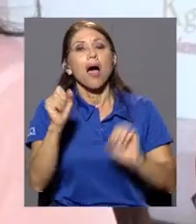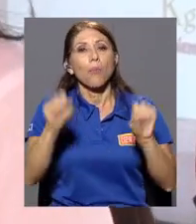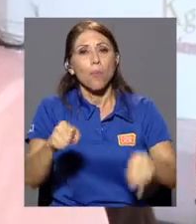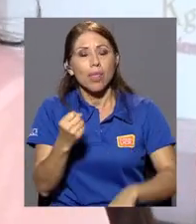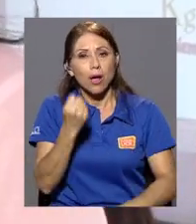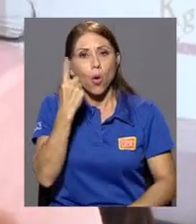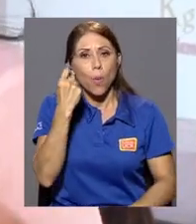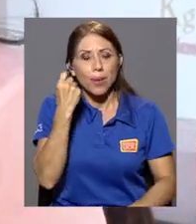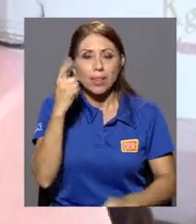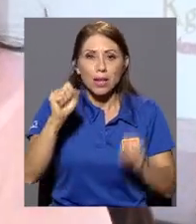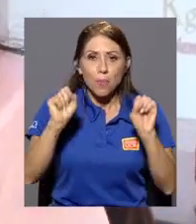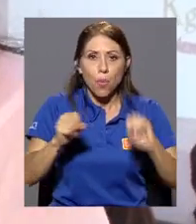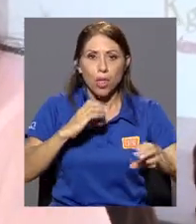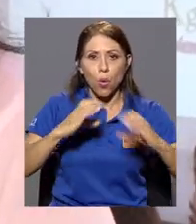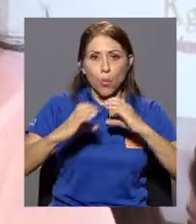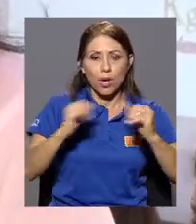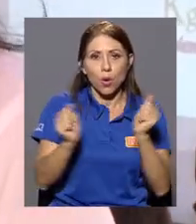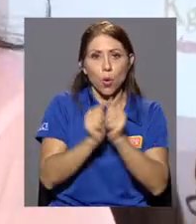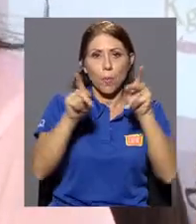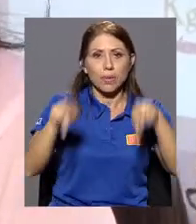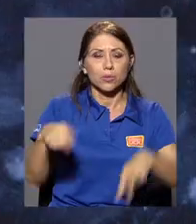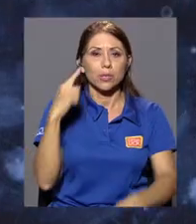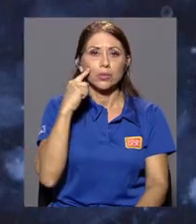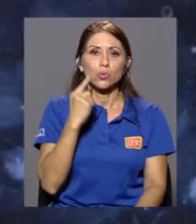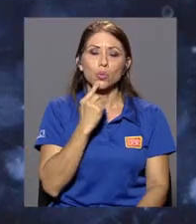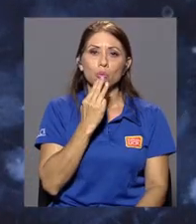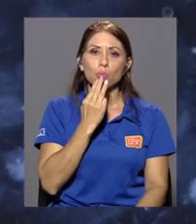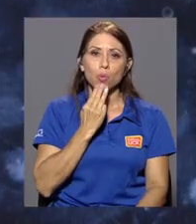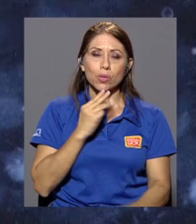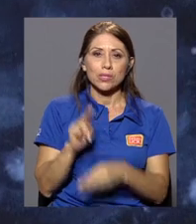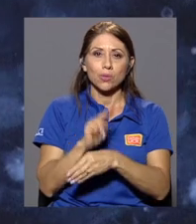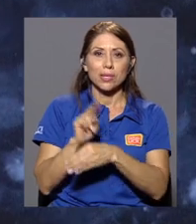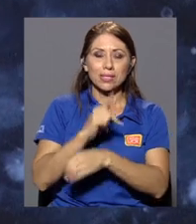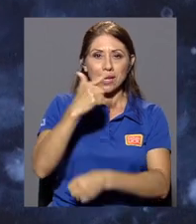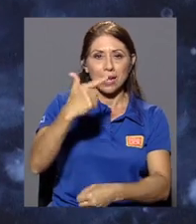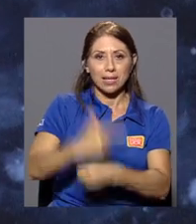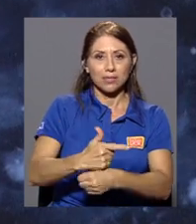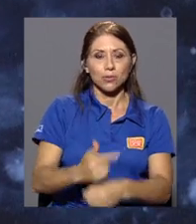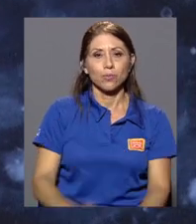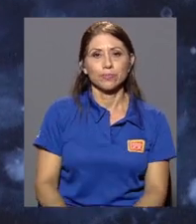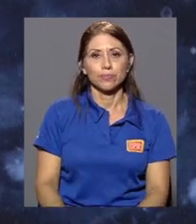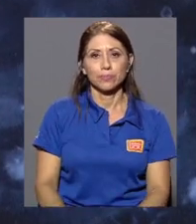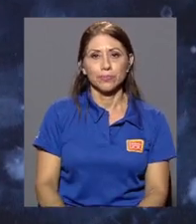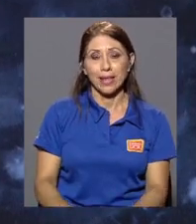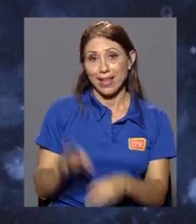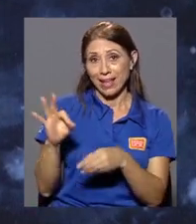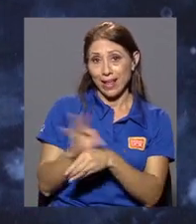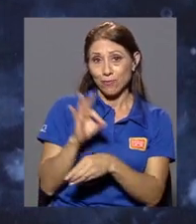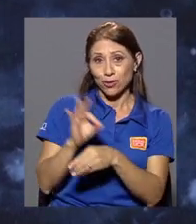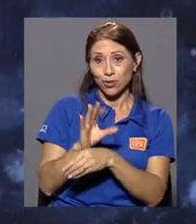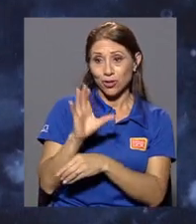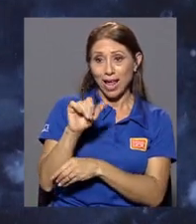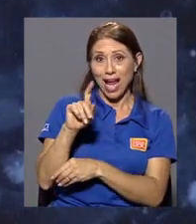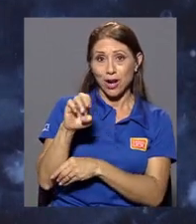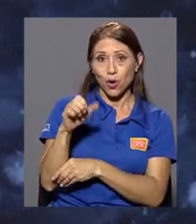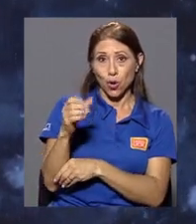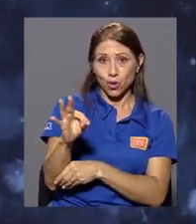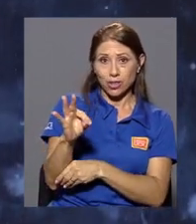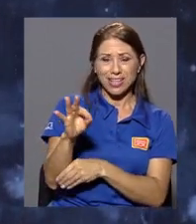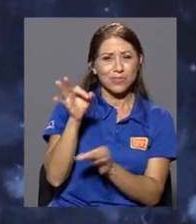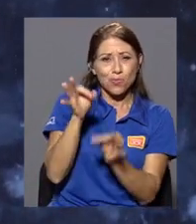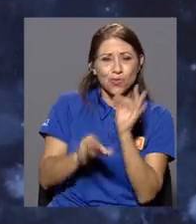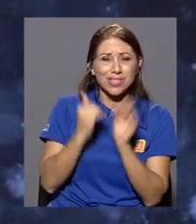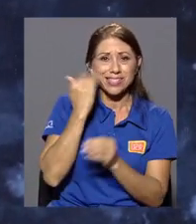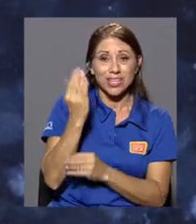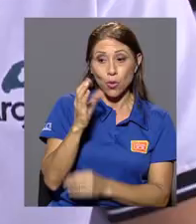comunicar con personas sordomudas que utilizan la Lesco. El funcionamiento de Argot es muy sencillo. La